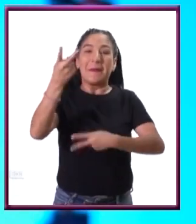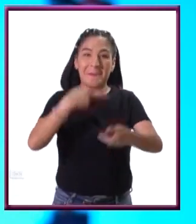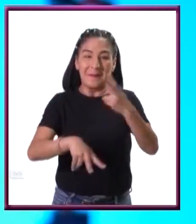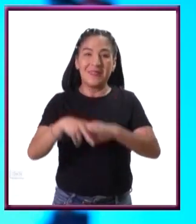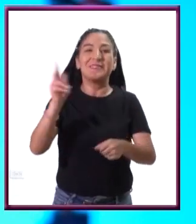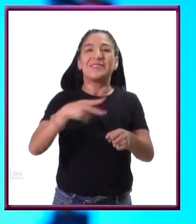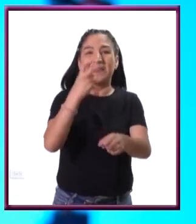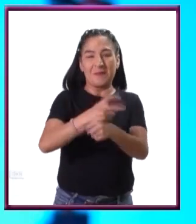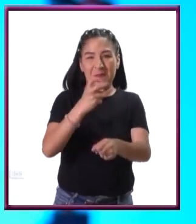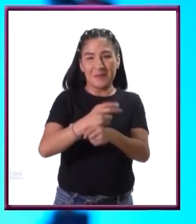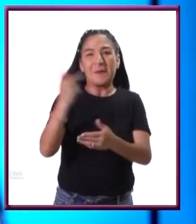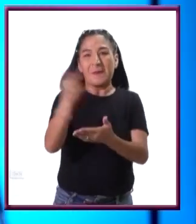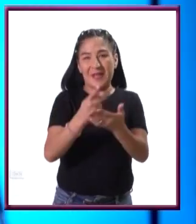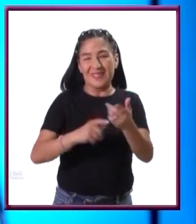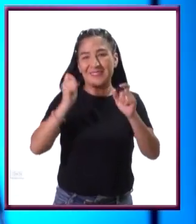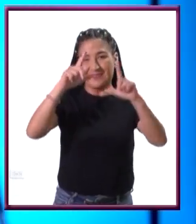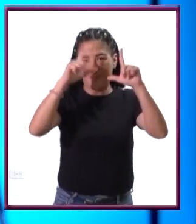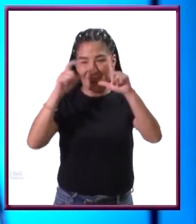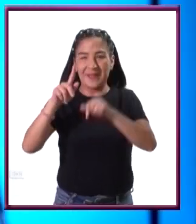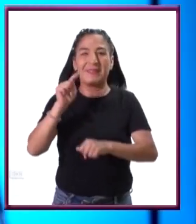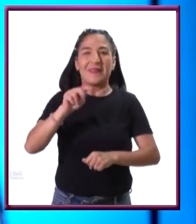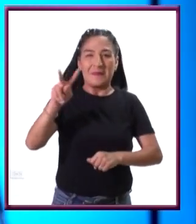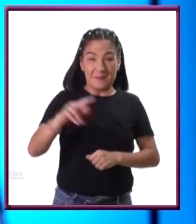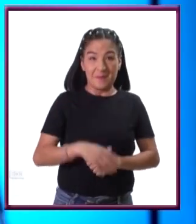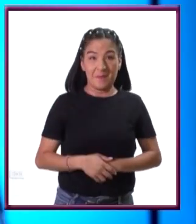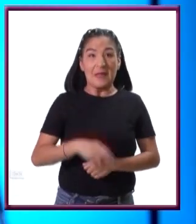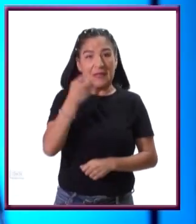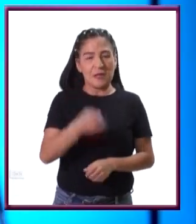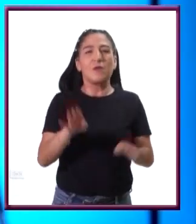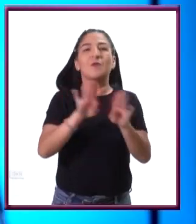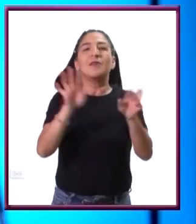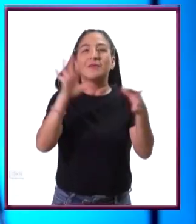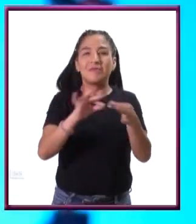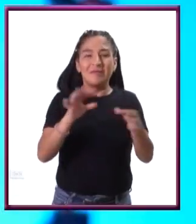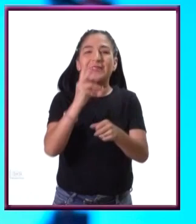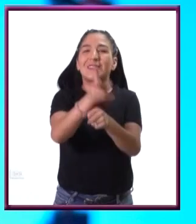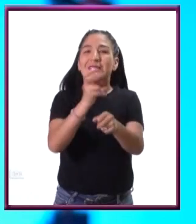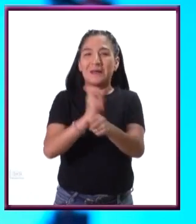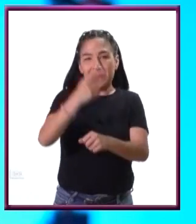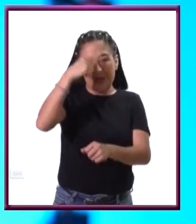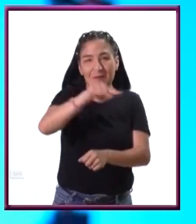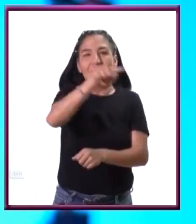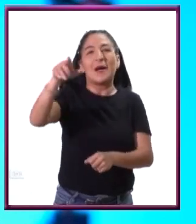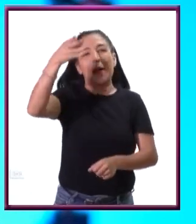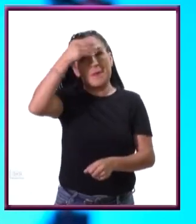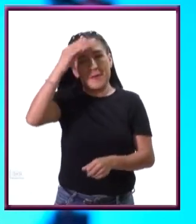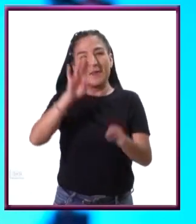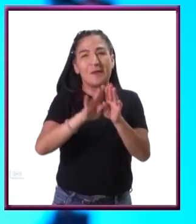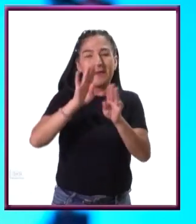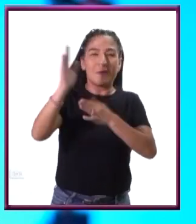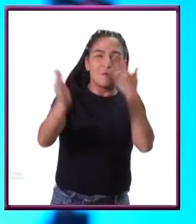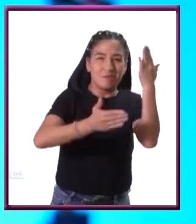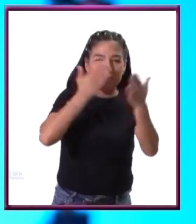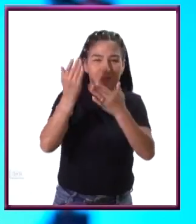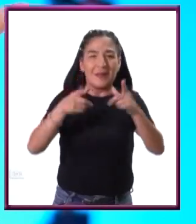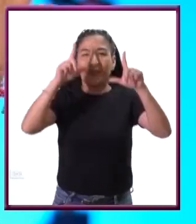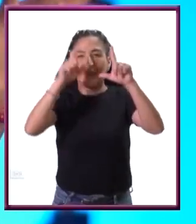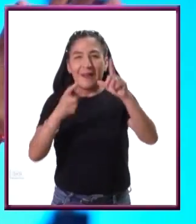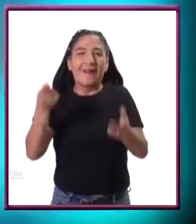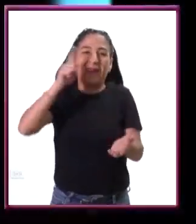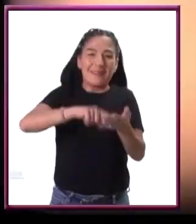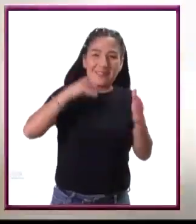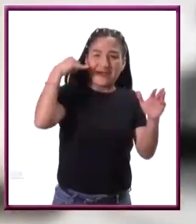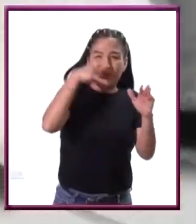programa de Fotográfica TV. En esta serie te invito a que aprendamos a analizar una fotografía y a explorar los sentimientos